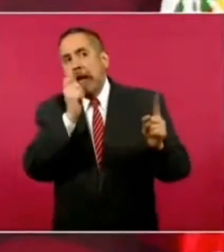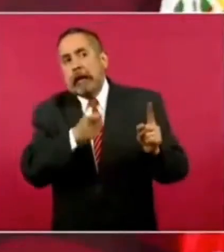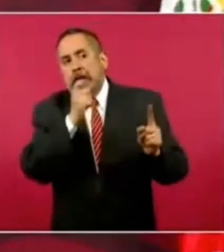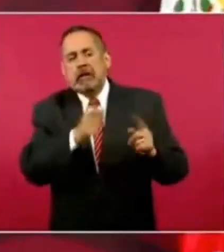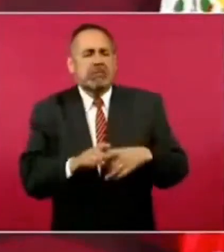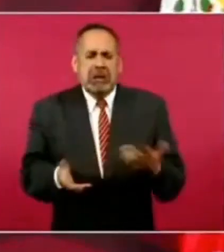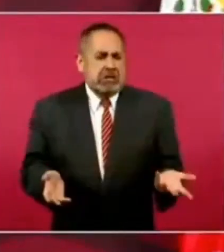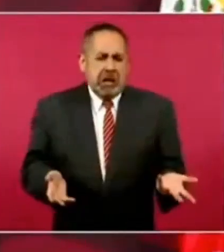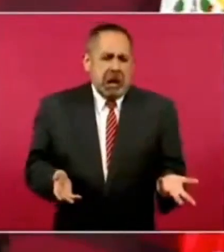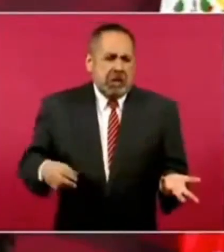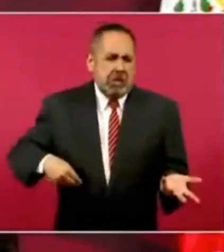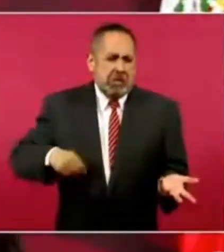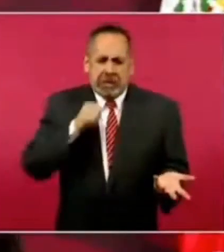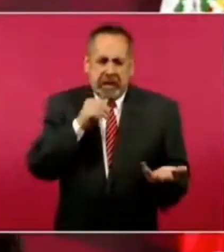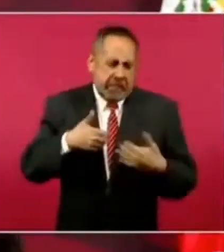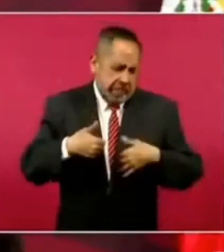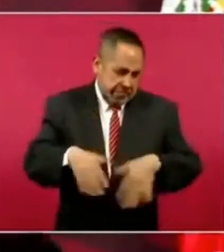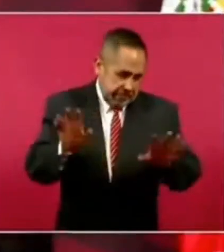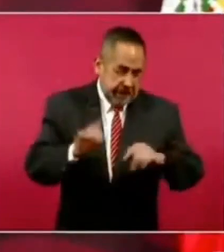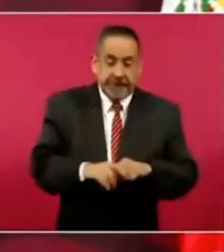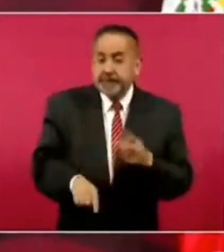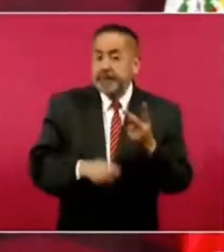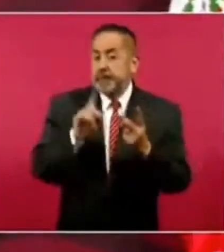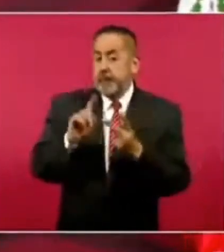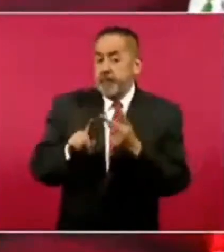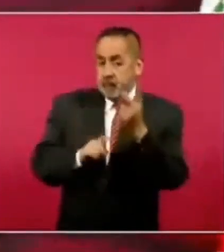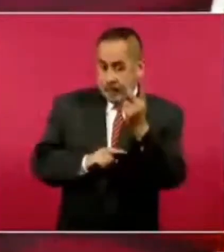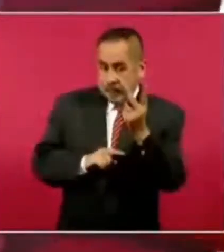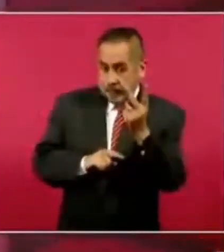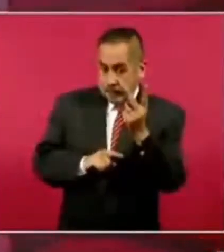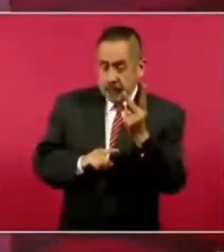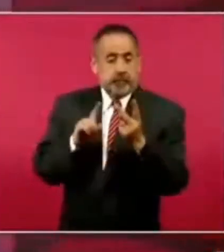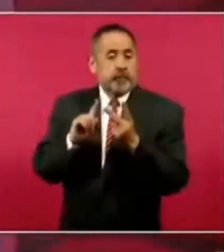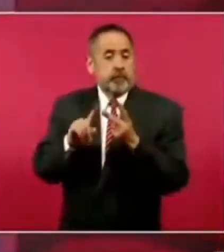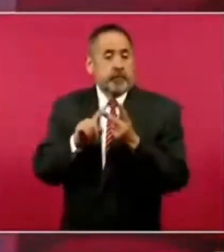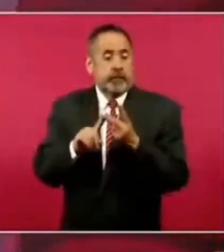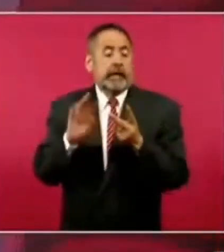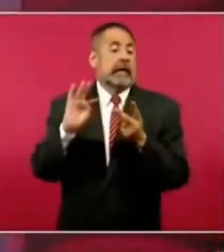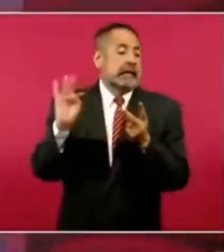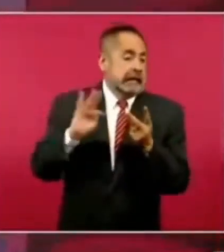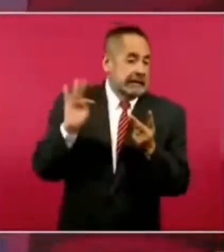Lo segundo es que sí está implicado